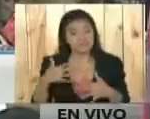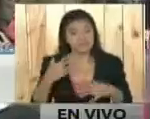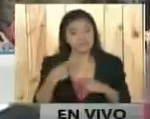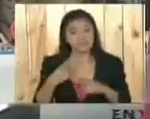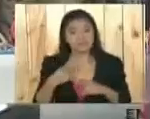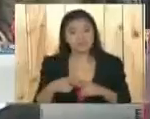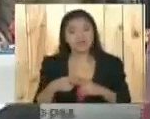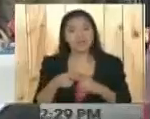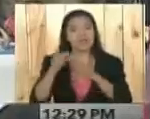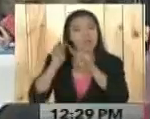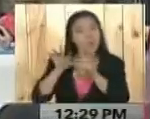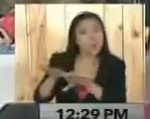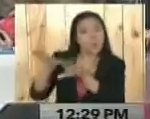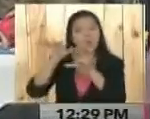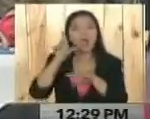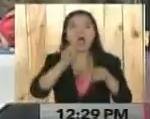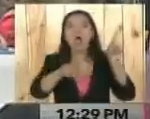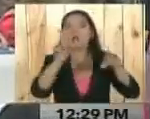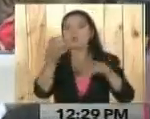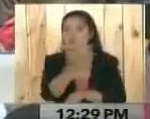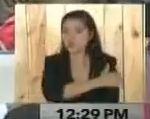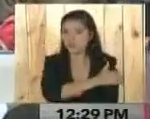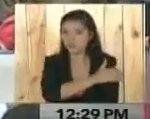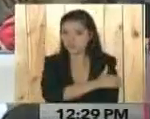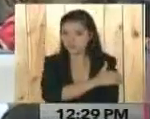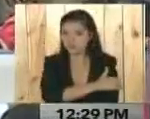corriendo el riesgo de ser manipulado por algunos sectores de la izquierda.